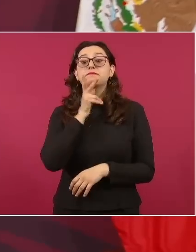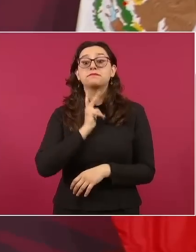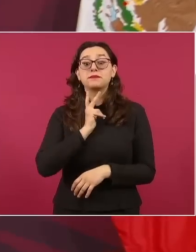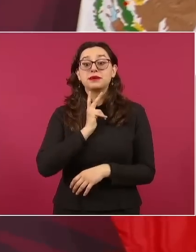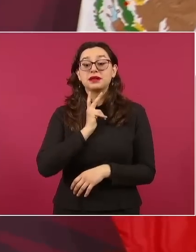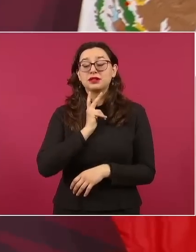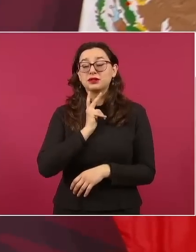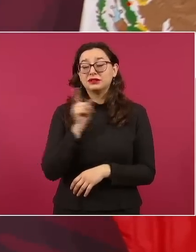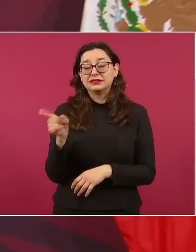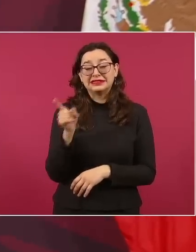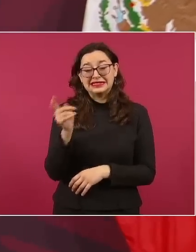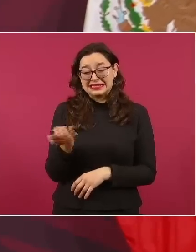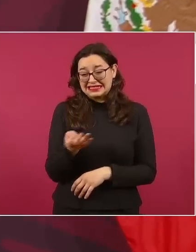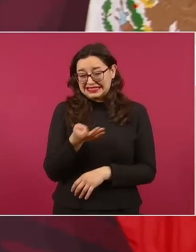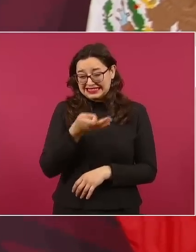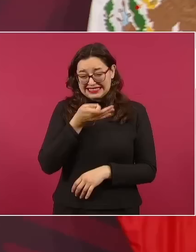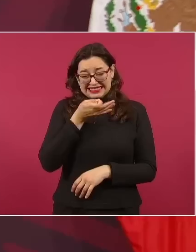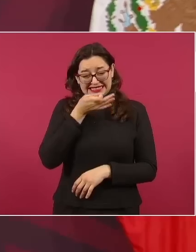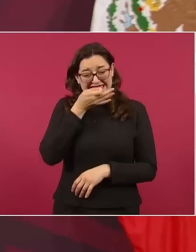estaba